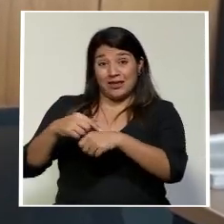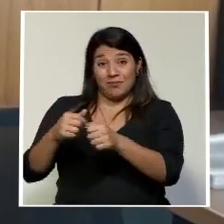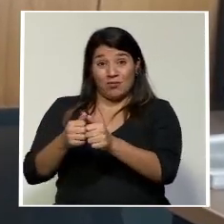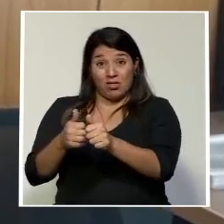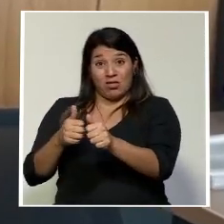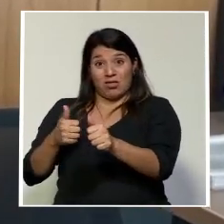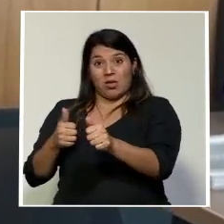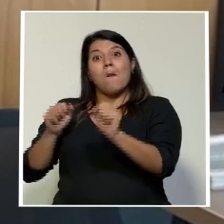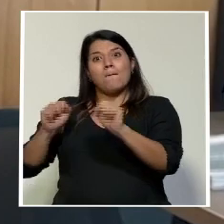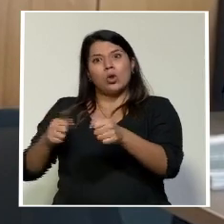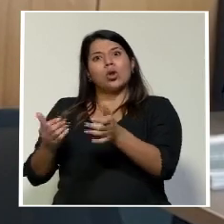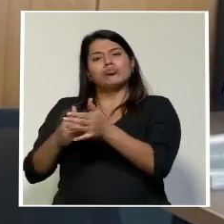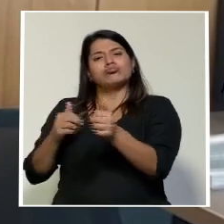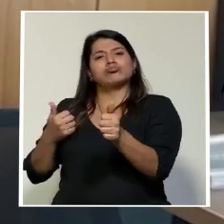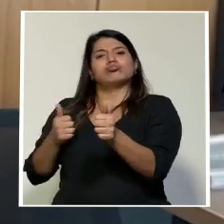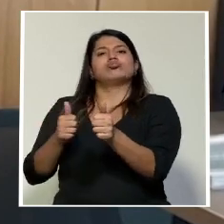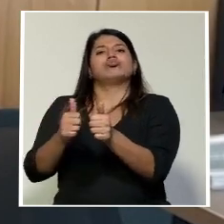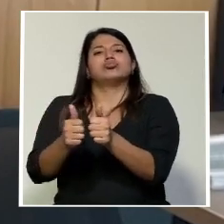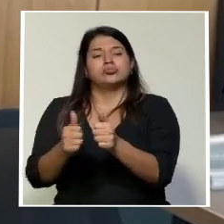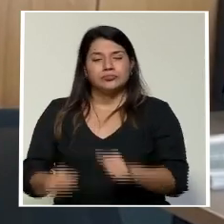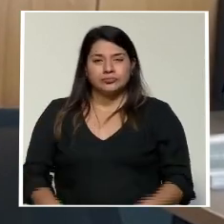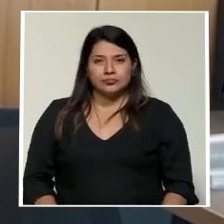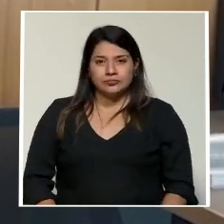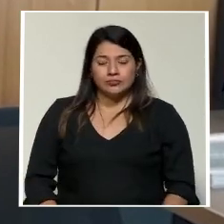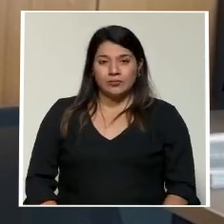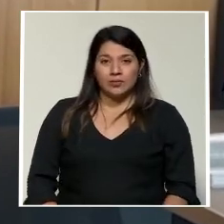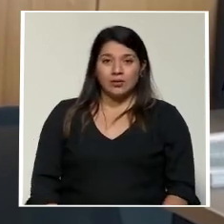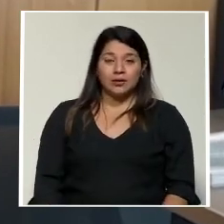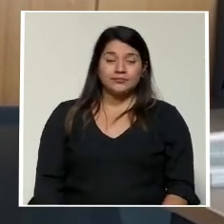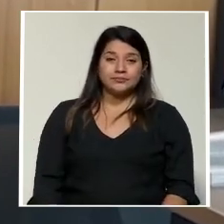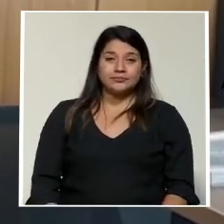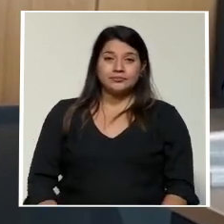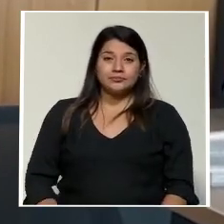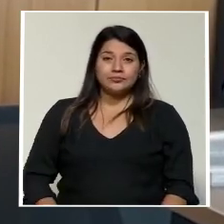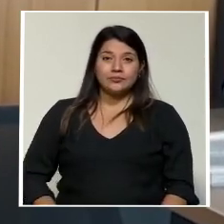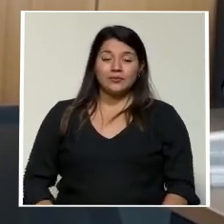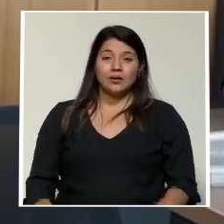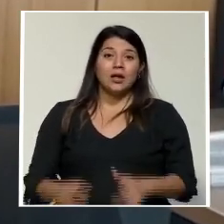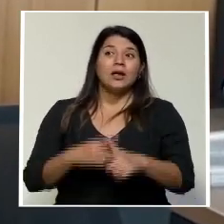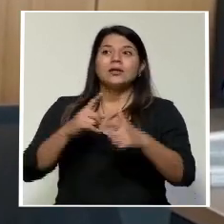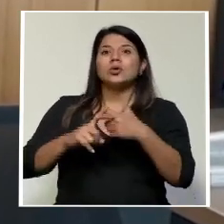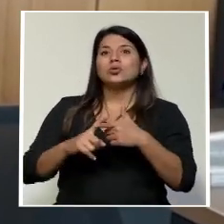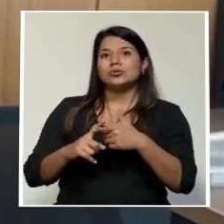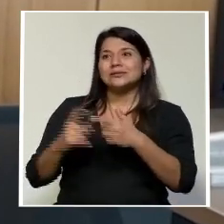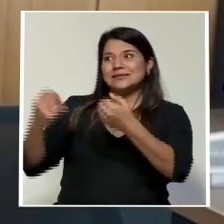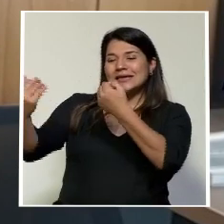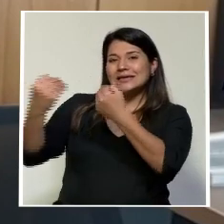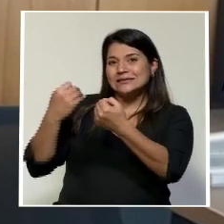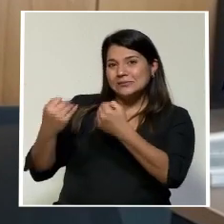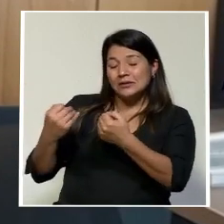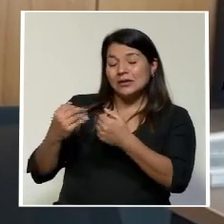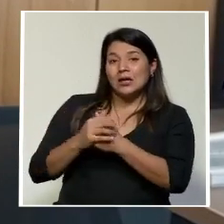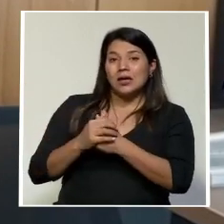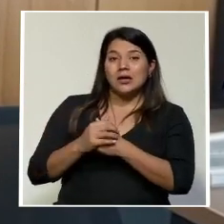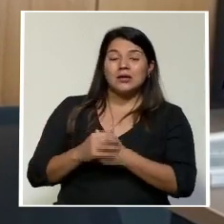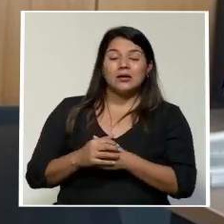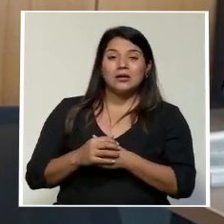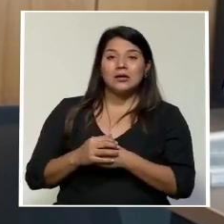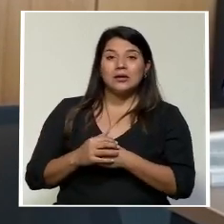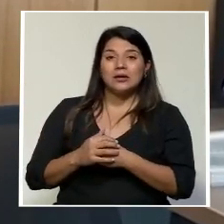ha habido un avance en las obras, que valga decir, los atrasos han sido considerables desde el día uno que